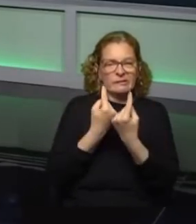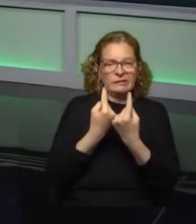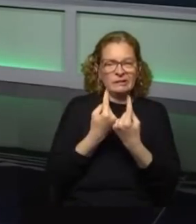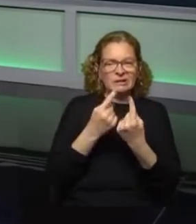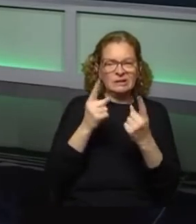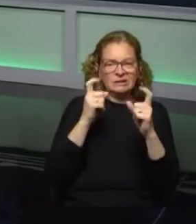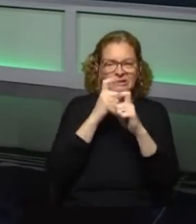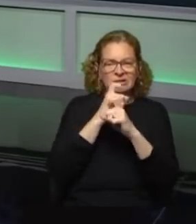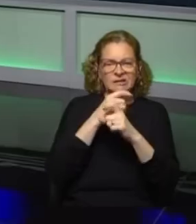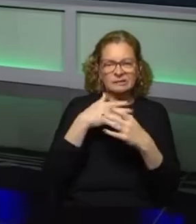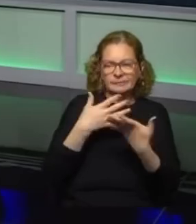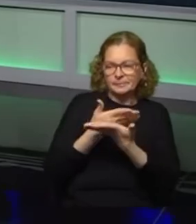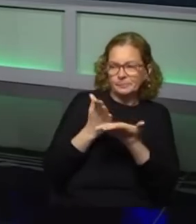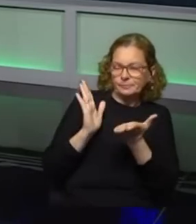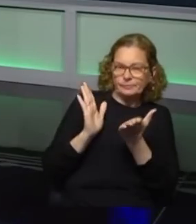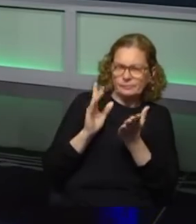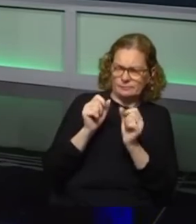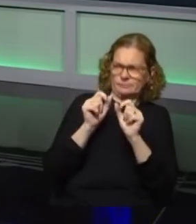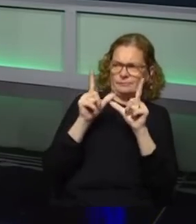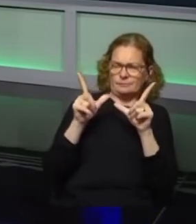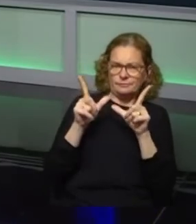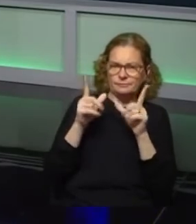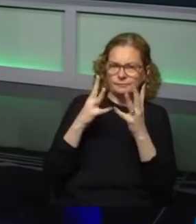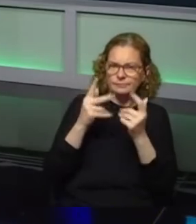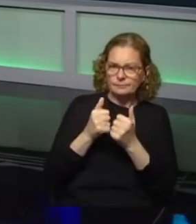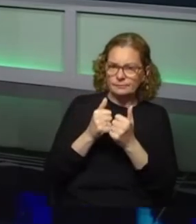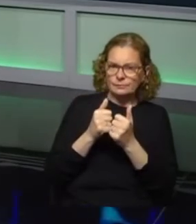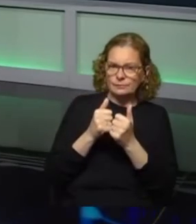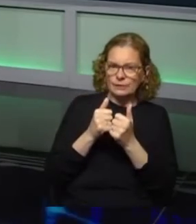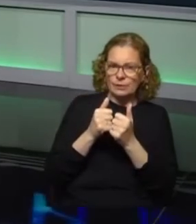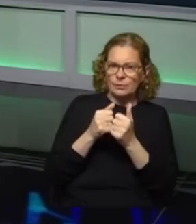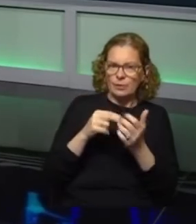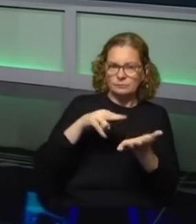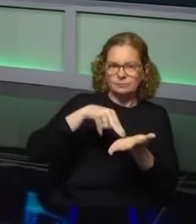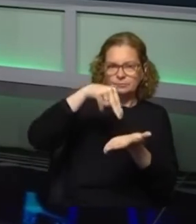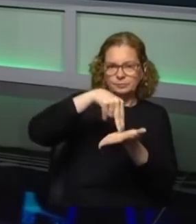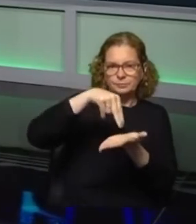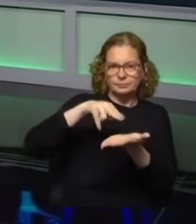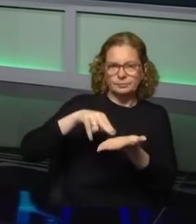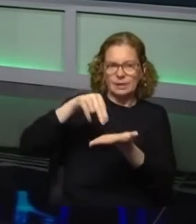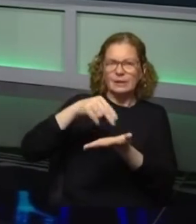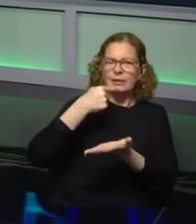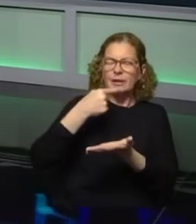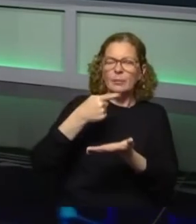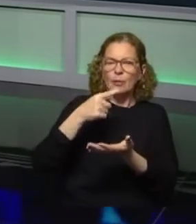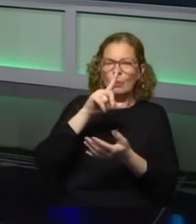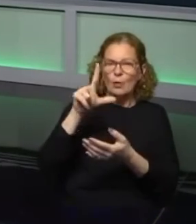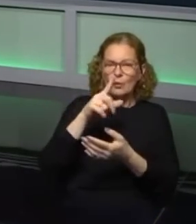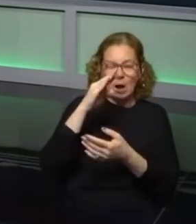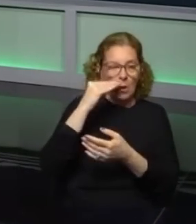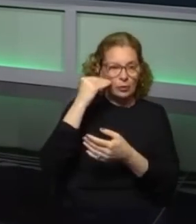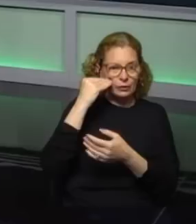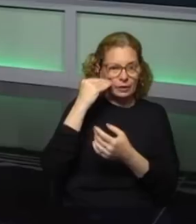particular con una escenografía que llamó la atención por la forma en que se manejaron arriba del escenario vamos a llamarle Así tanto Lula como